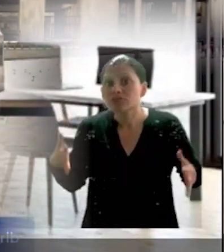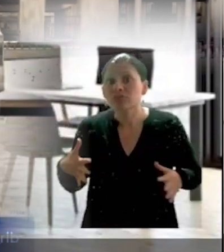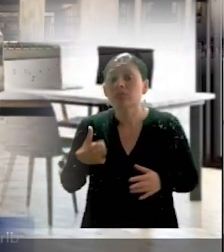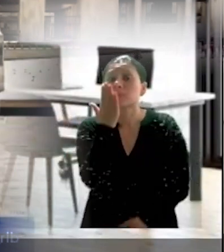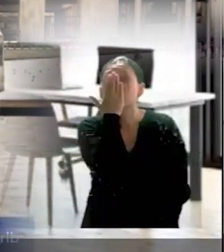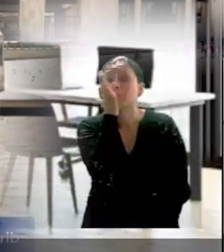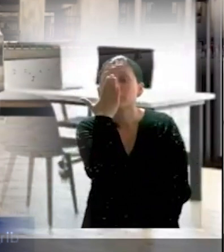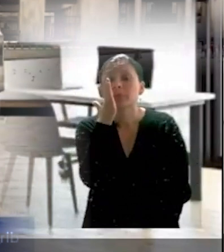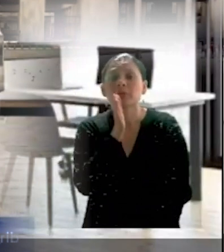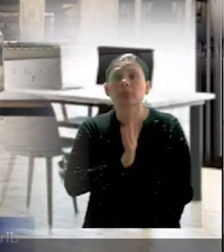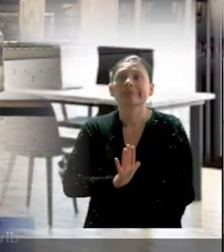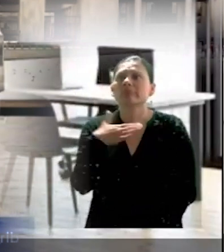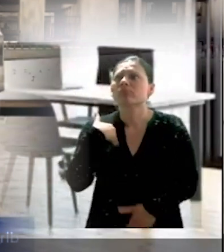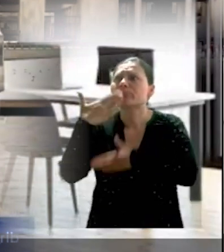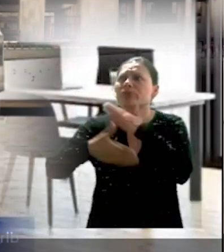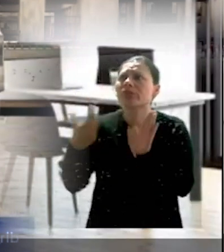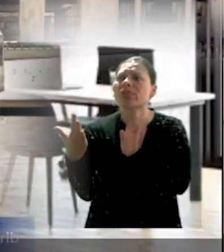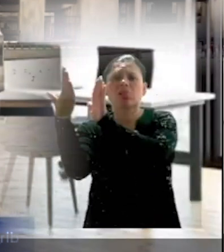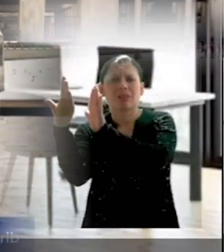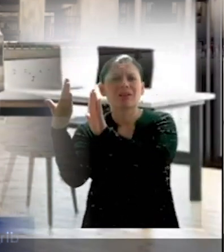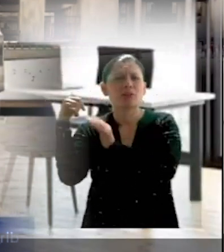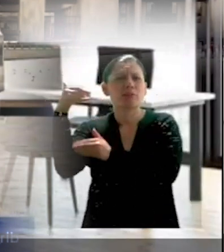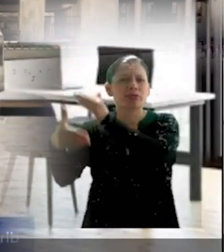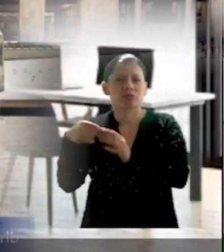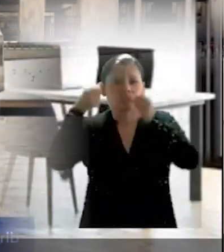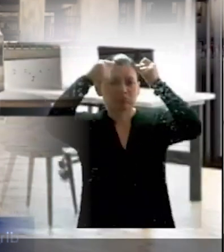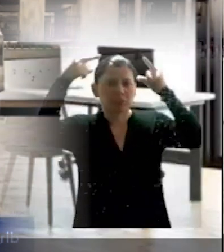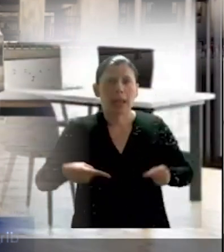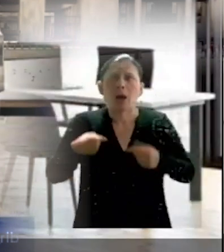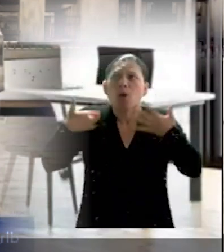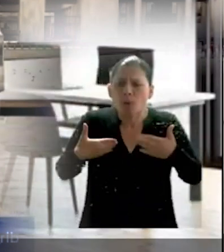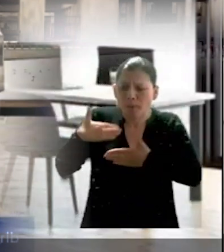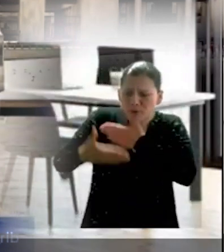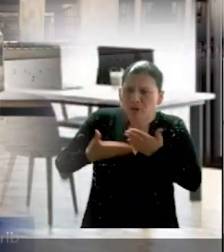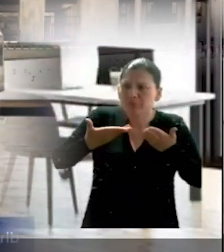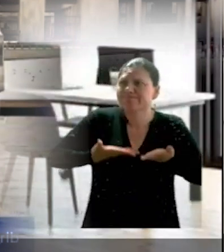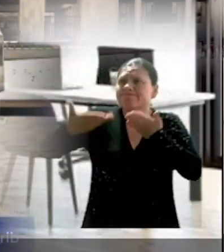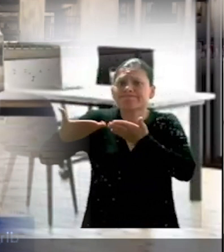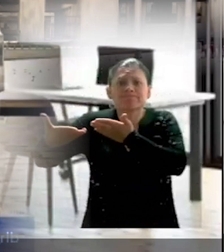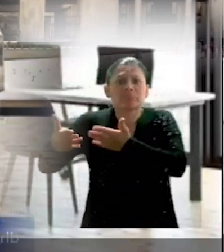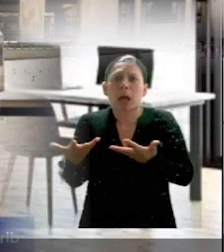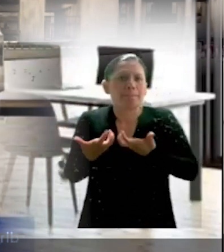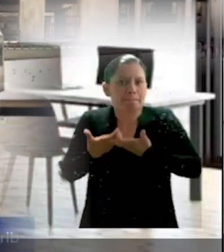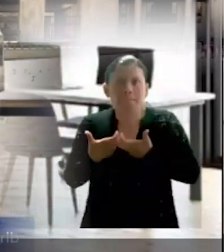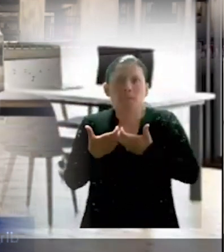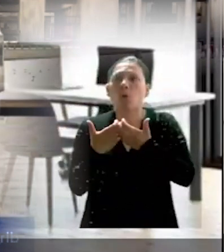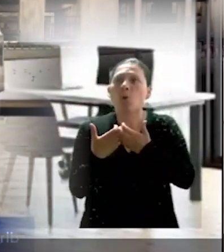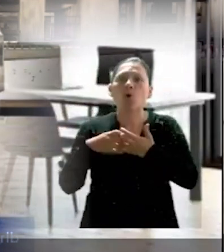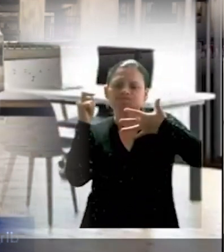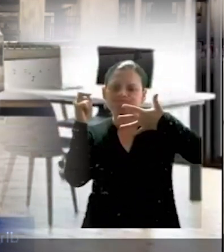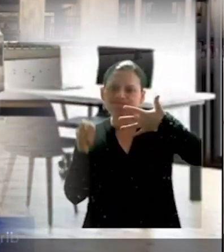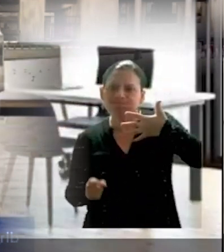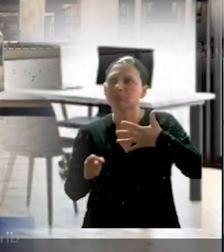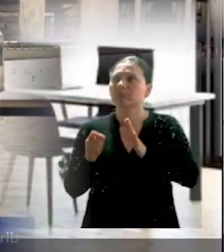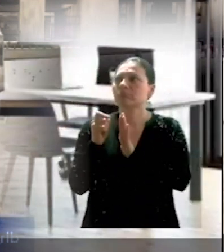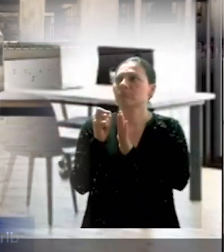Estado y ellos desconozcan esos trámites, esos requisitos previos para que la tutela pueda proceder y tener un fallo